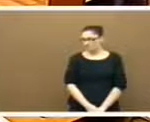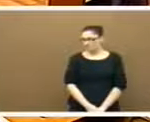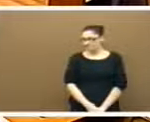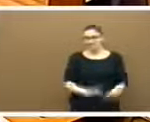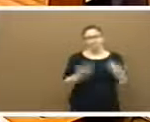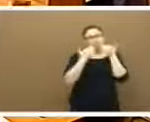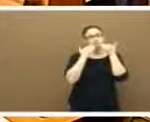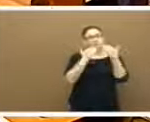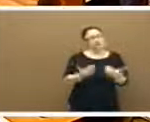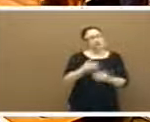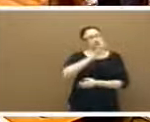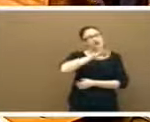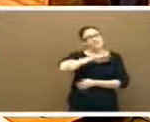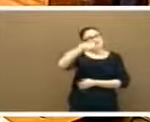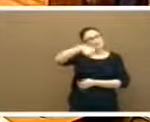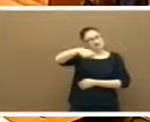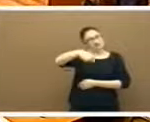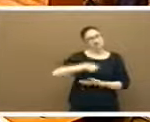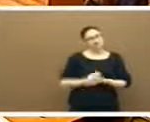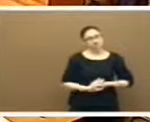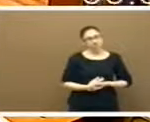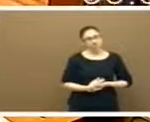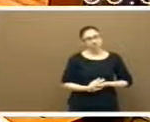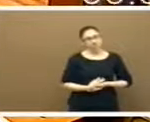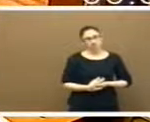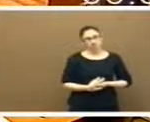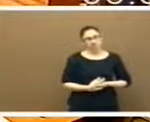Muchas gracias, presidente.